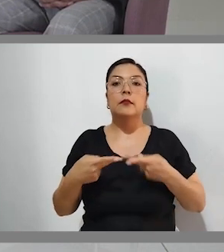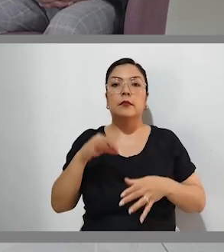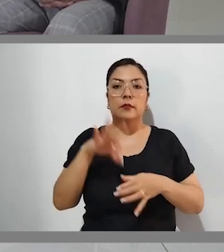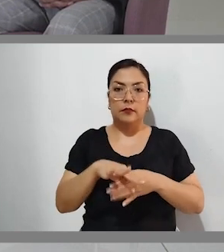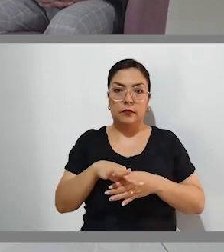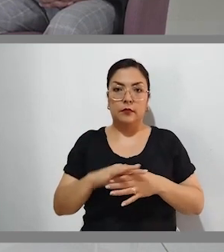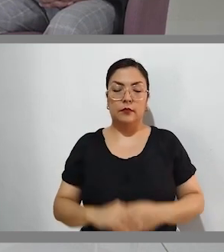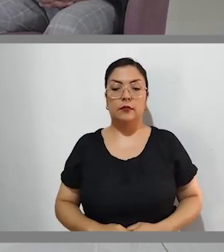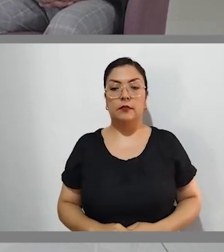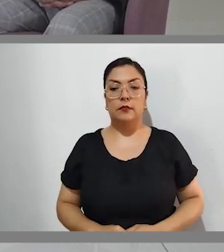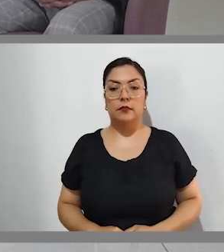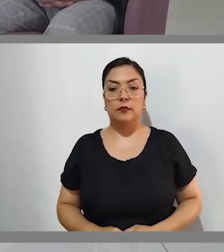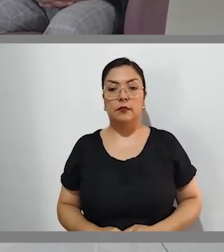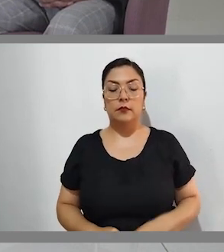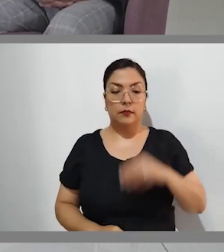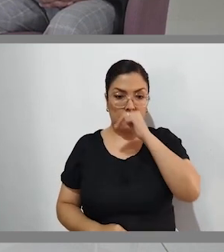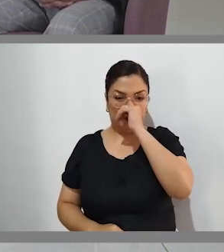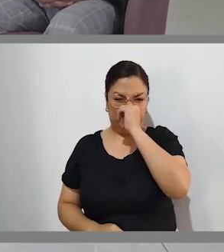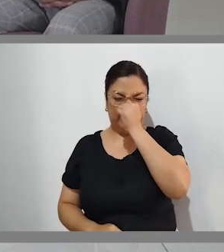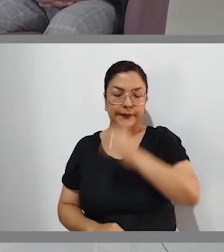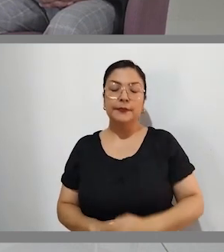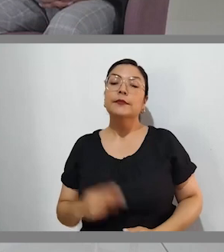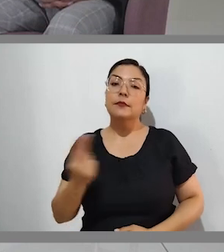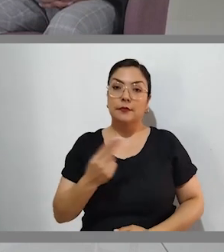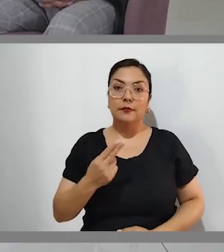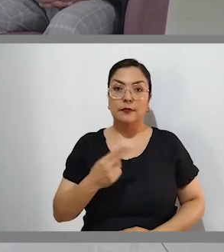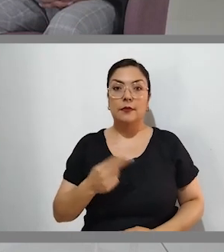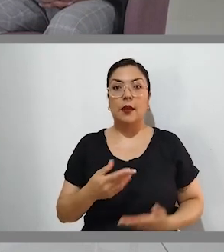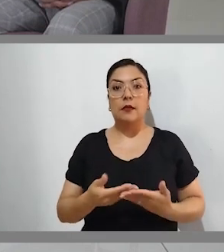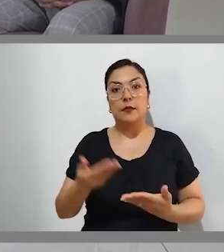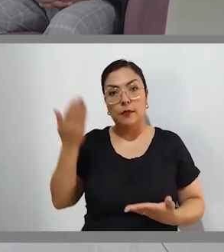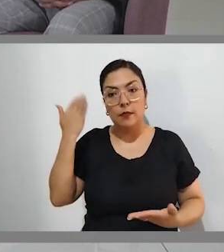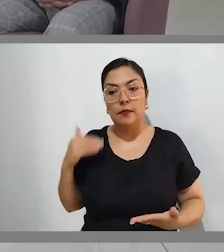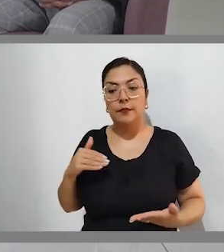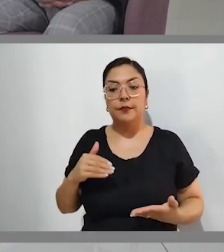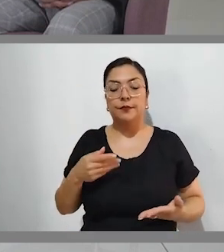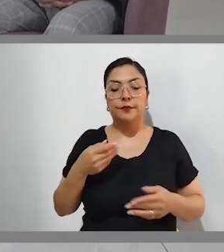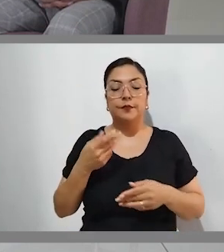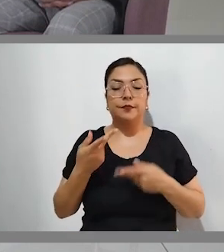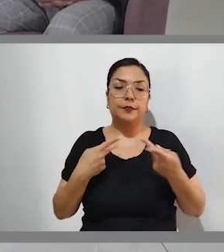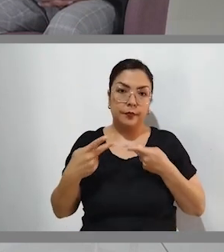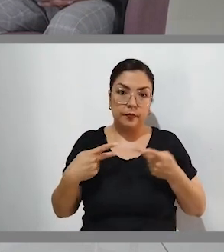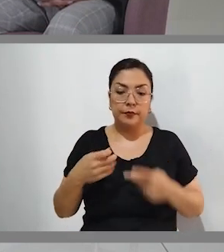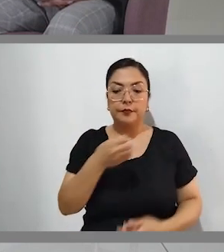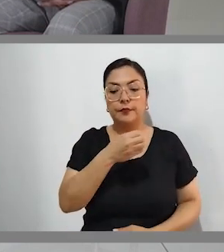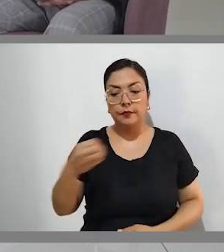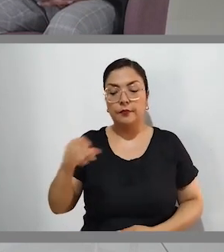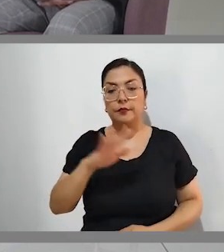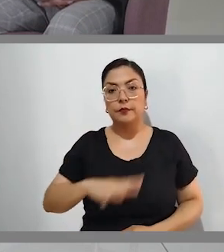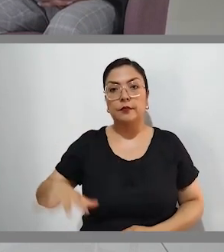hacer elecciones implica siempre el contar con áreas especializadas. De hecho, hay que recordarle a la